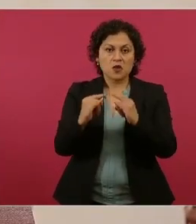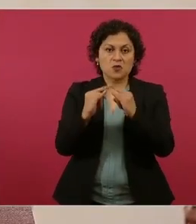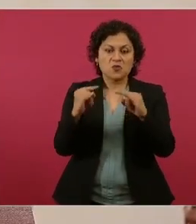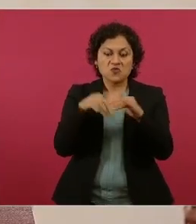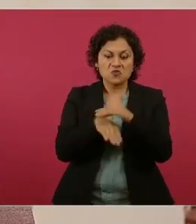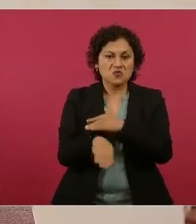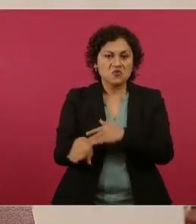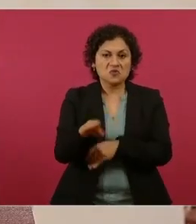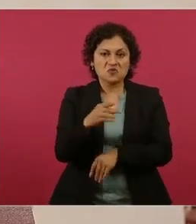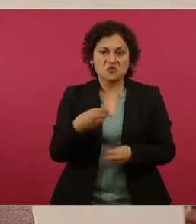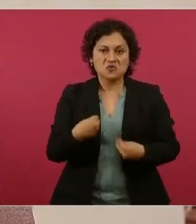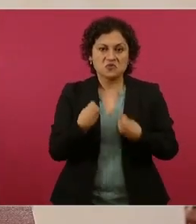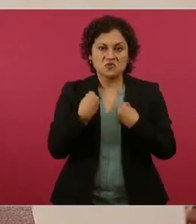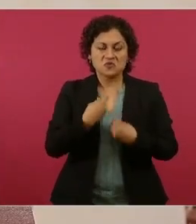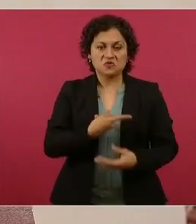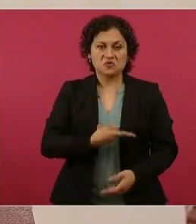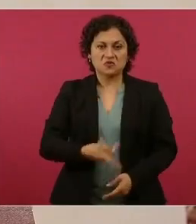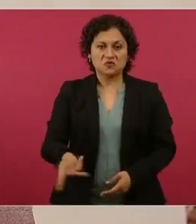Bueno,